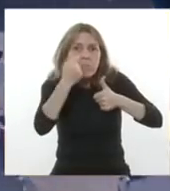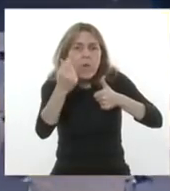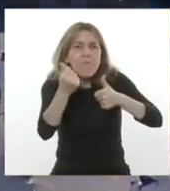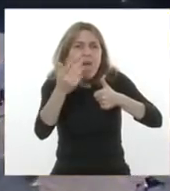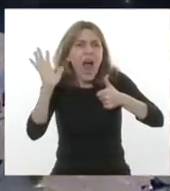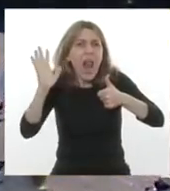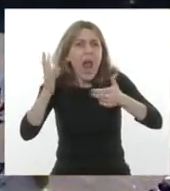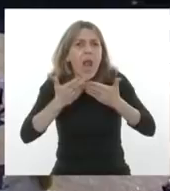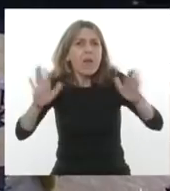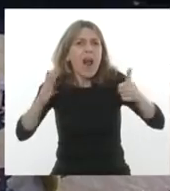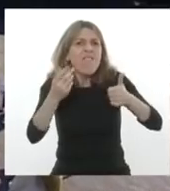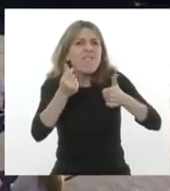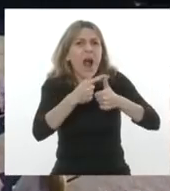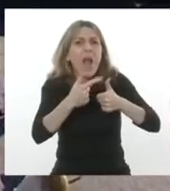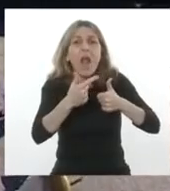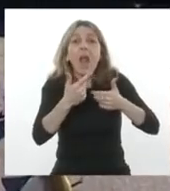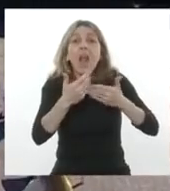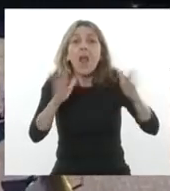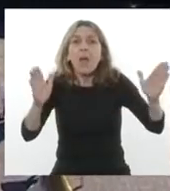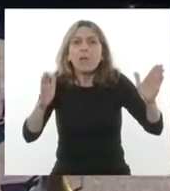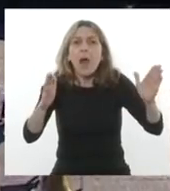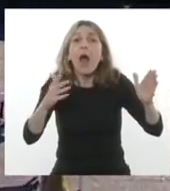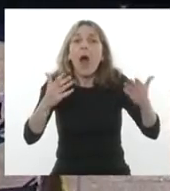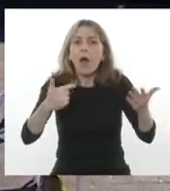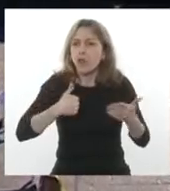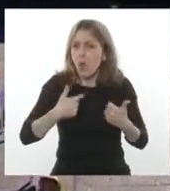libertad nos da, por sobre todas las cosas, el derecho a decidir.